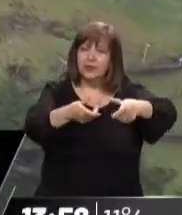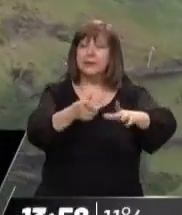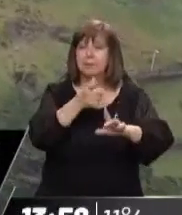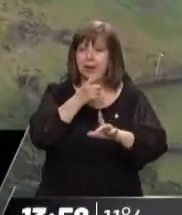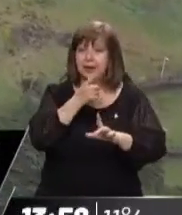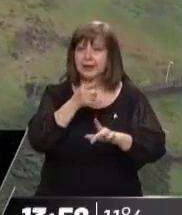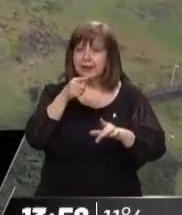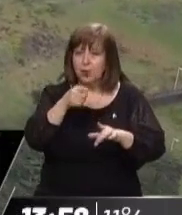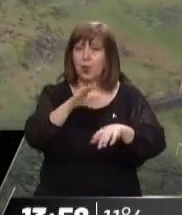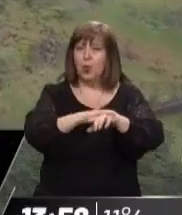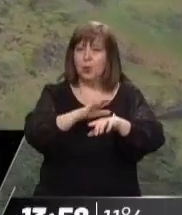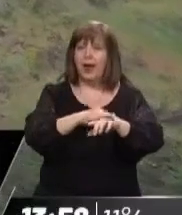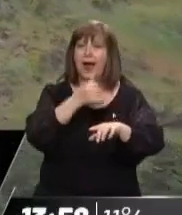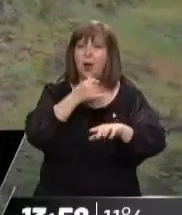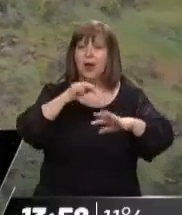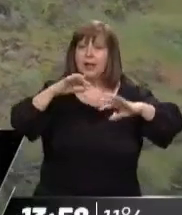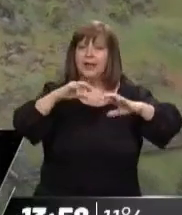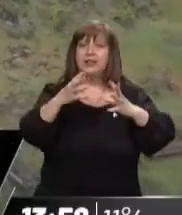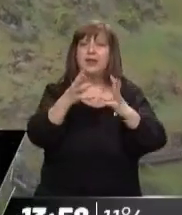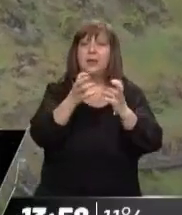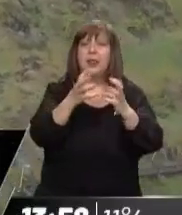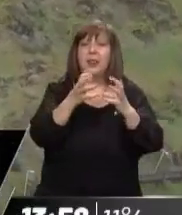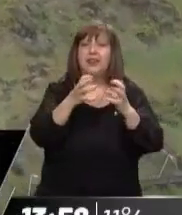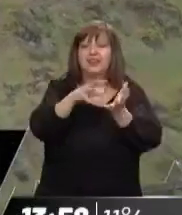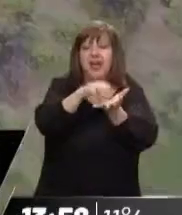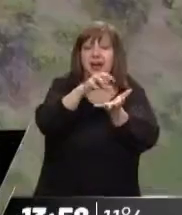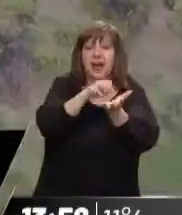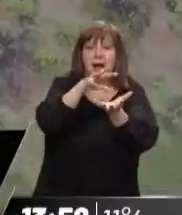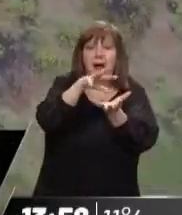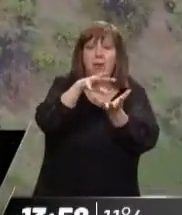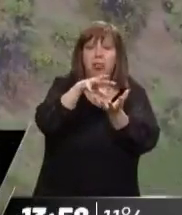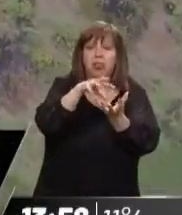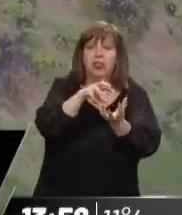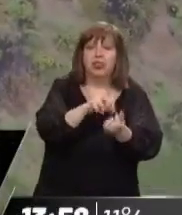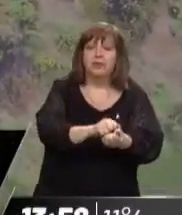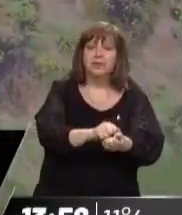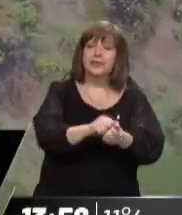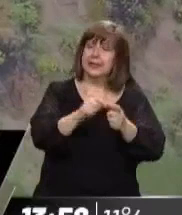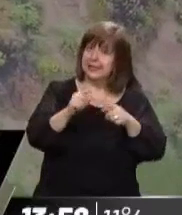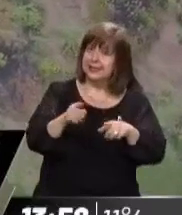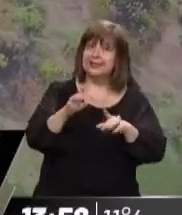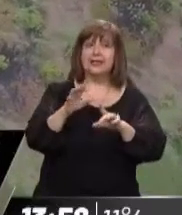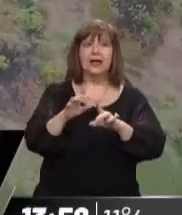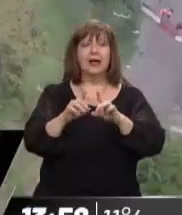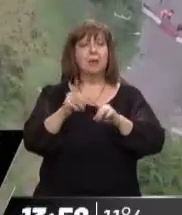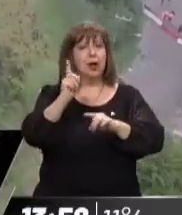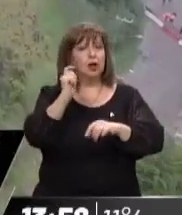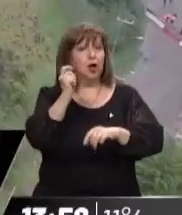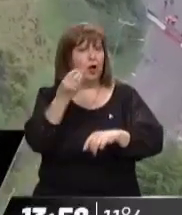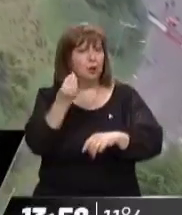diarios de chile y muchos haciendo referencia a los arquitectos que decían que al margen del miedo de la gente